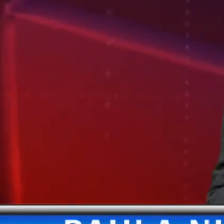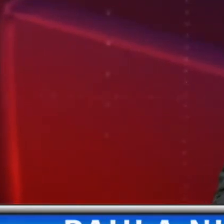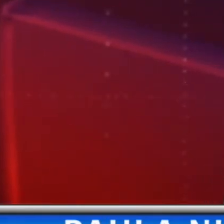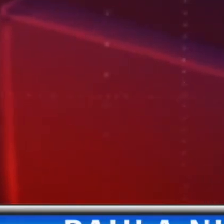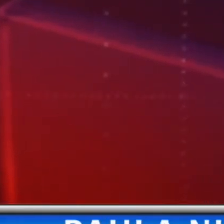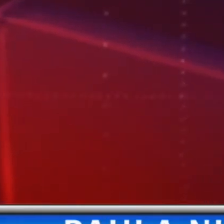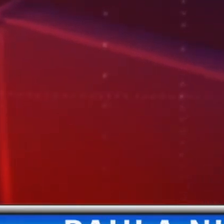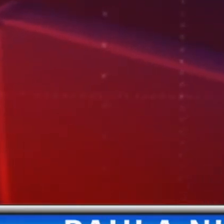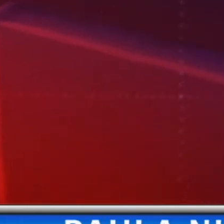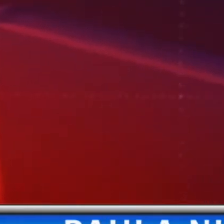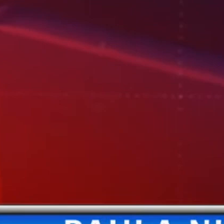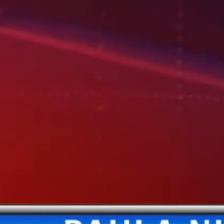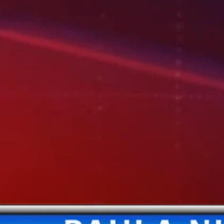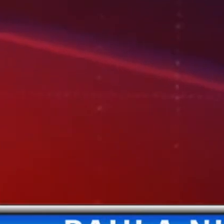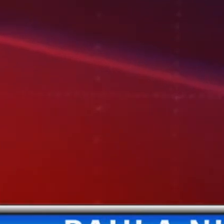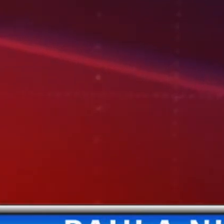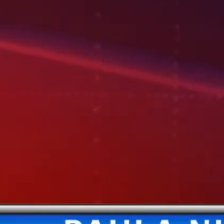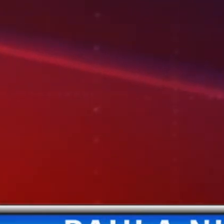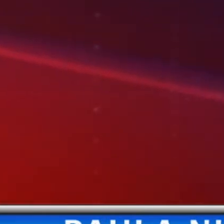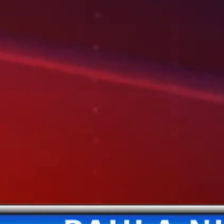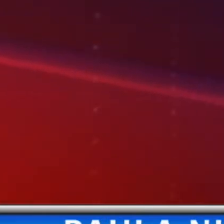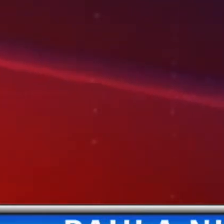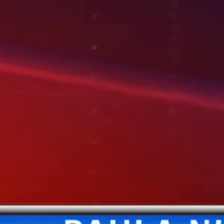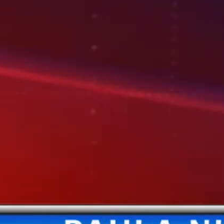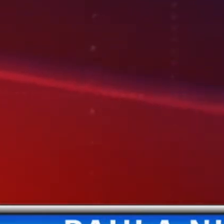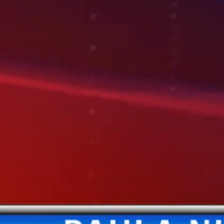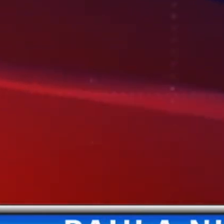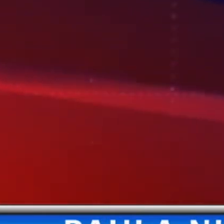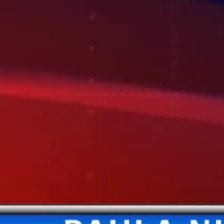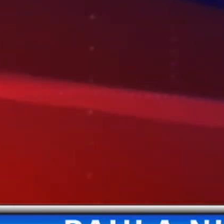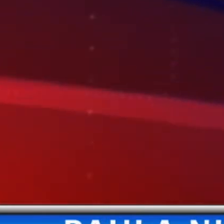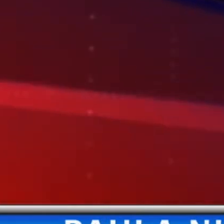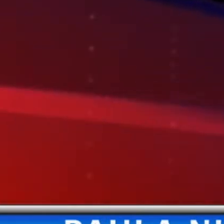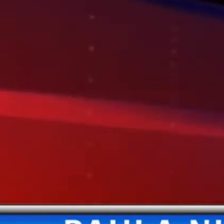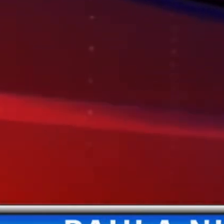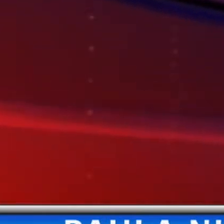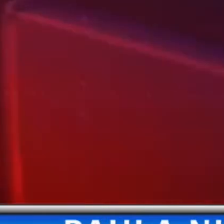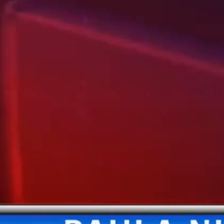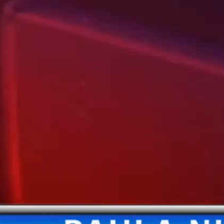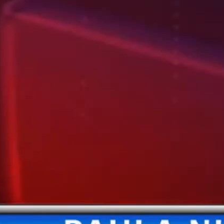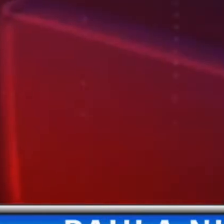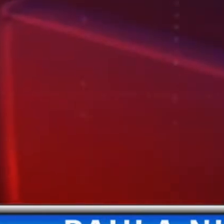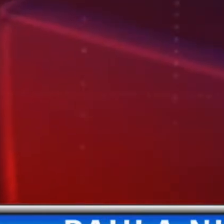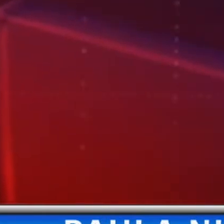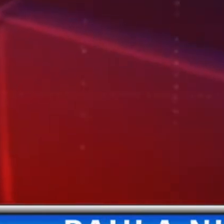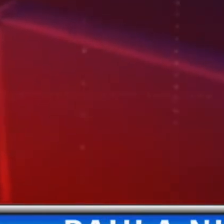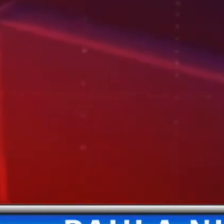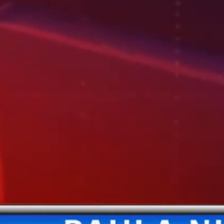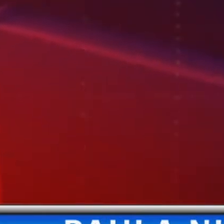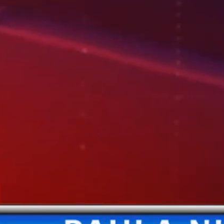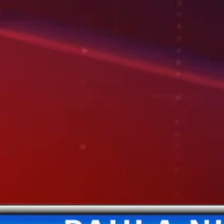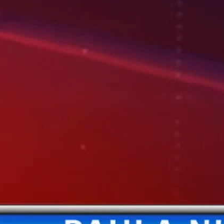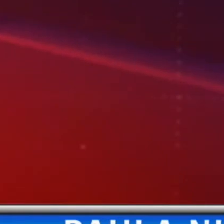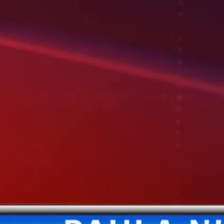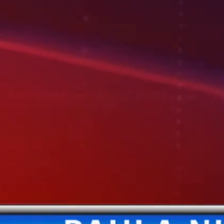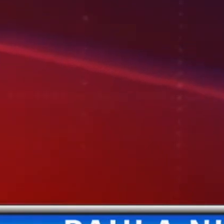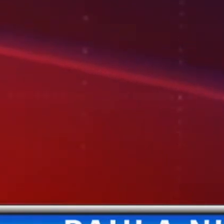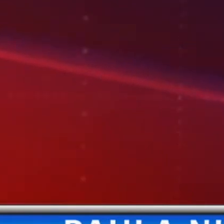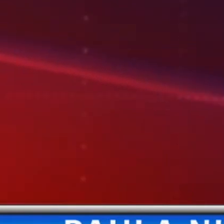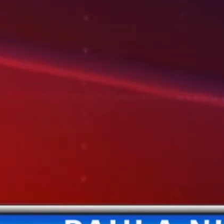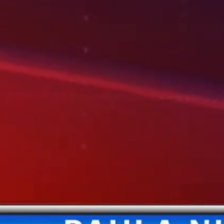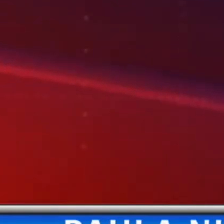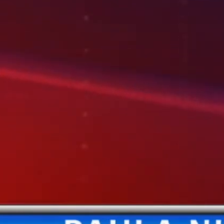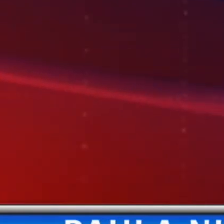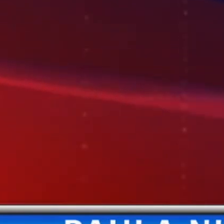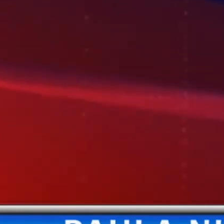que constantemente el esfuerzo de los gobiernos apunta a sobrellevarlos para poder encontrar una vida